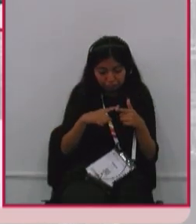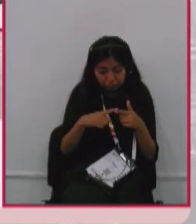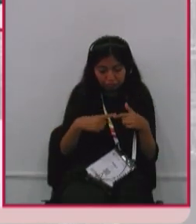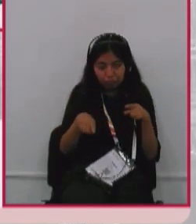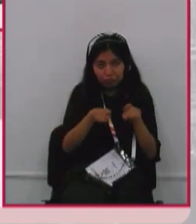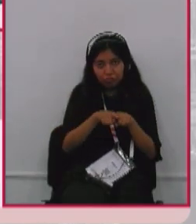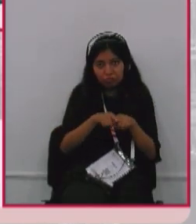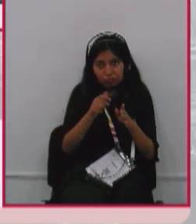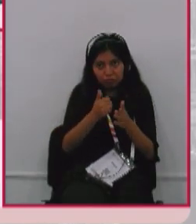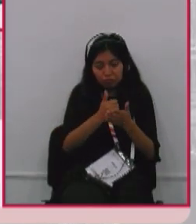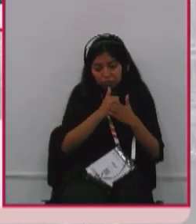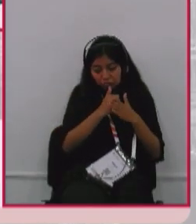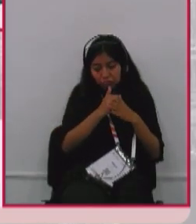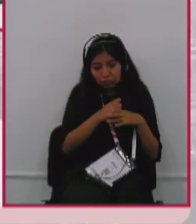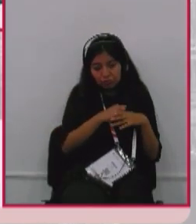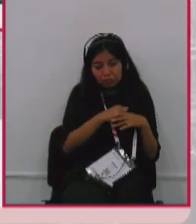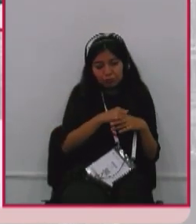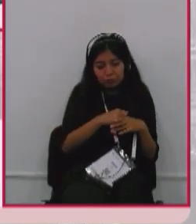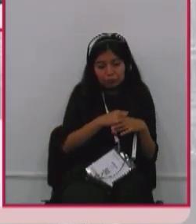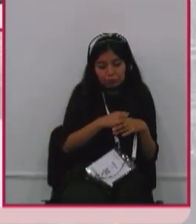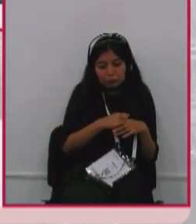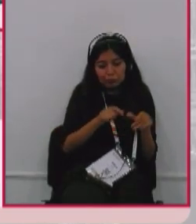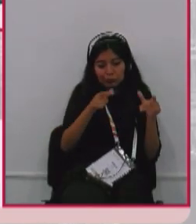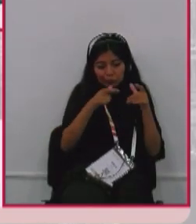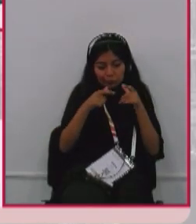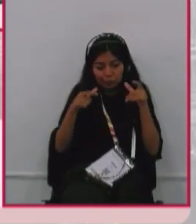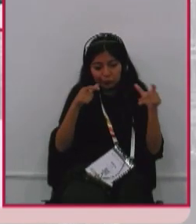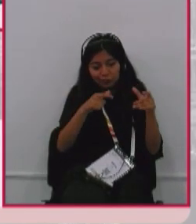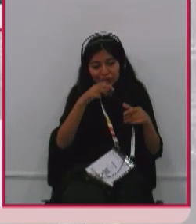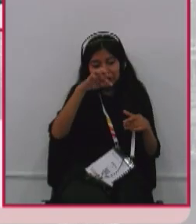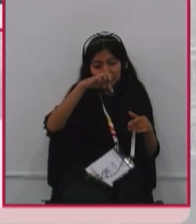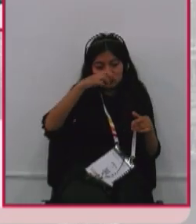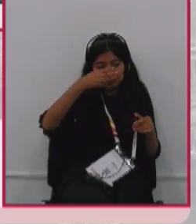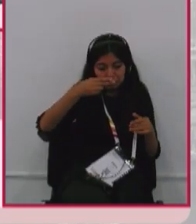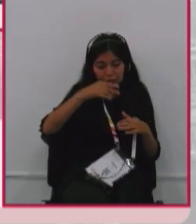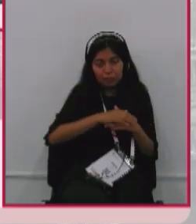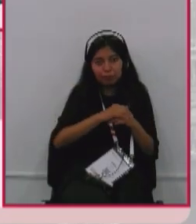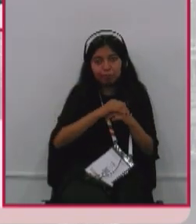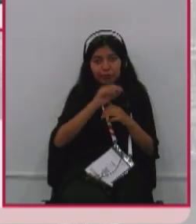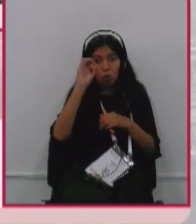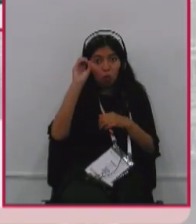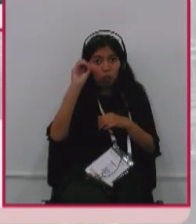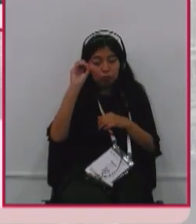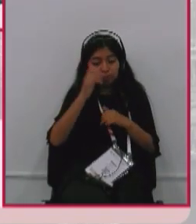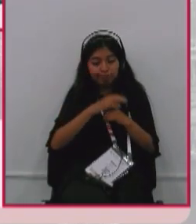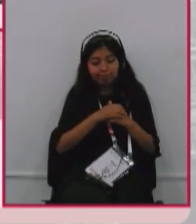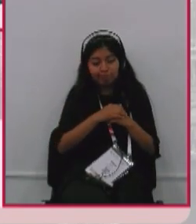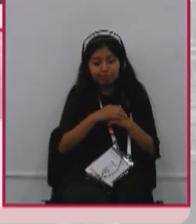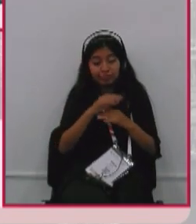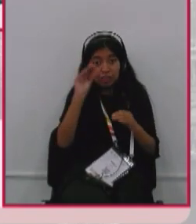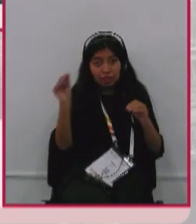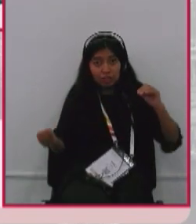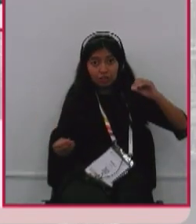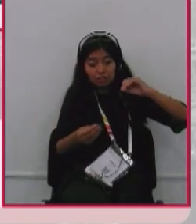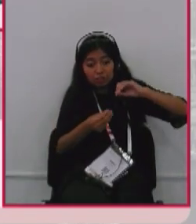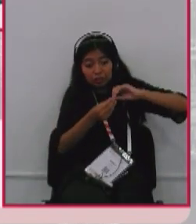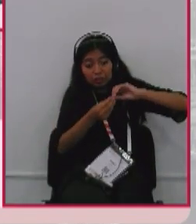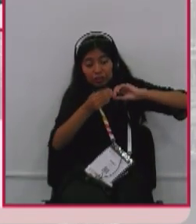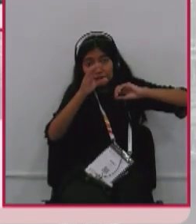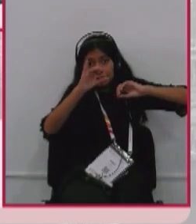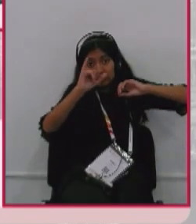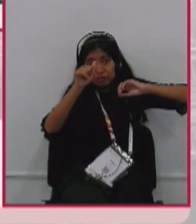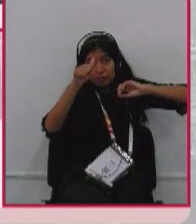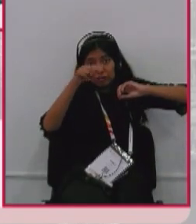ayuda a controlar el tema de acidificación, ¿no? Porque la acidificación tiene que ver con el oxígeno. Entonces, al agregar cianuro,